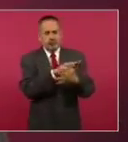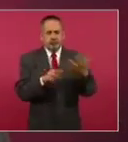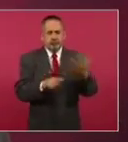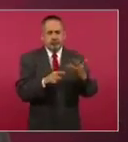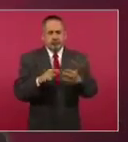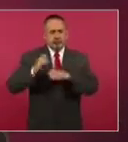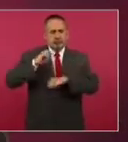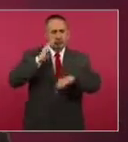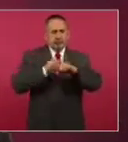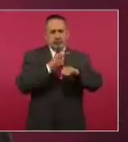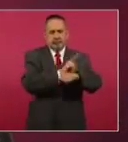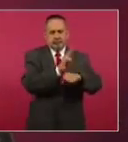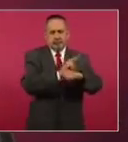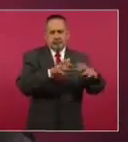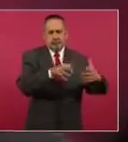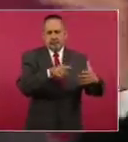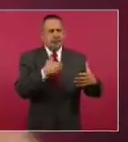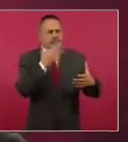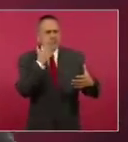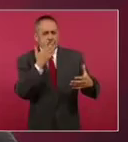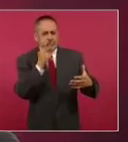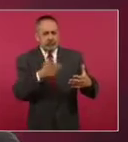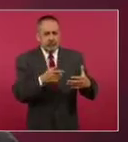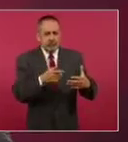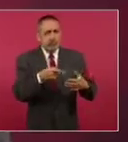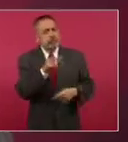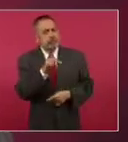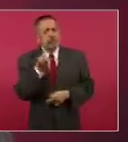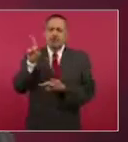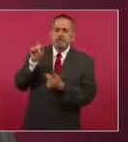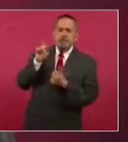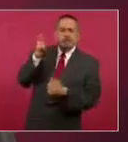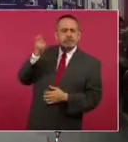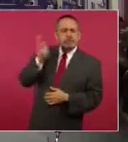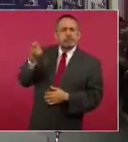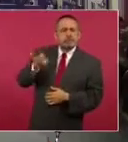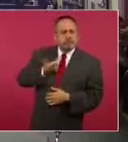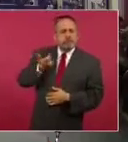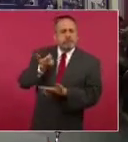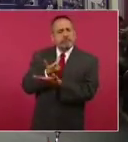a los consejeros, pero sí están cobrando,